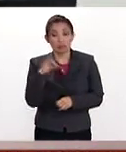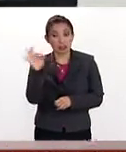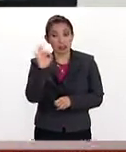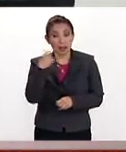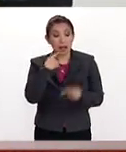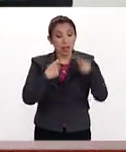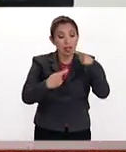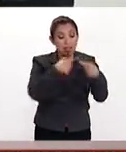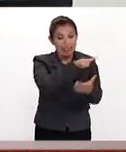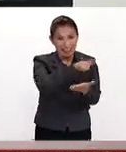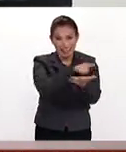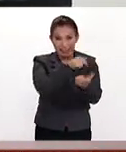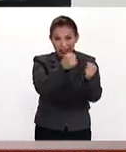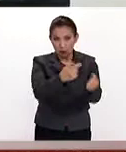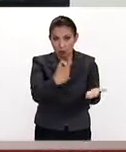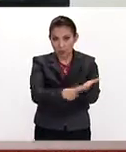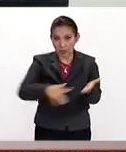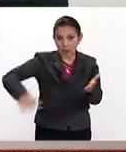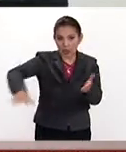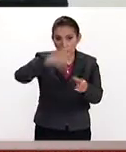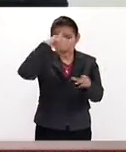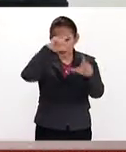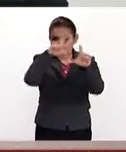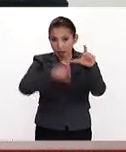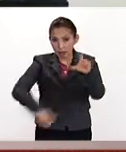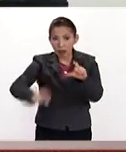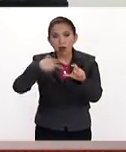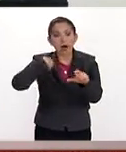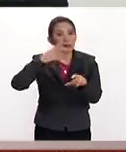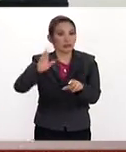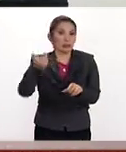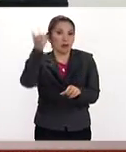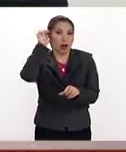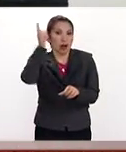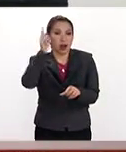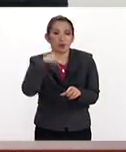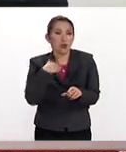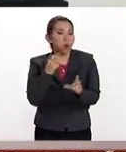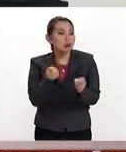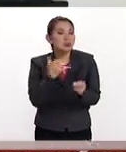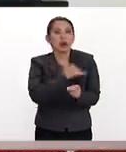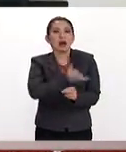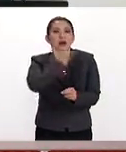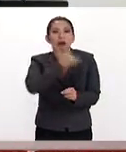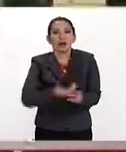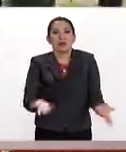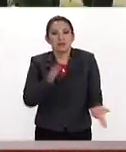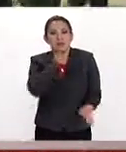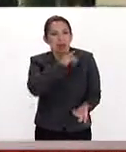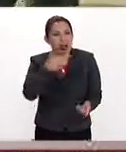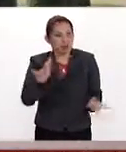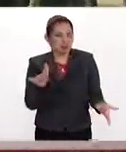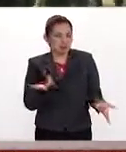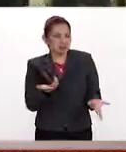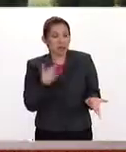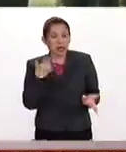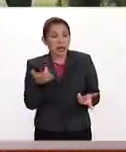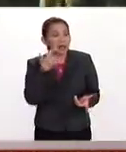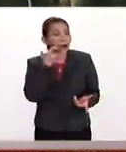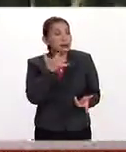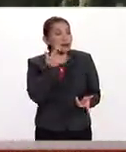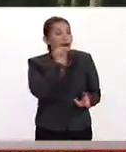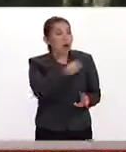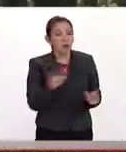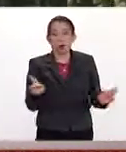a discutir esta ley de seguridad interior, pues lo más deseable es que no se incurra en este error, en esta imprecisión de tratar